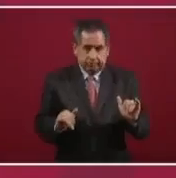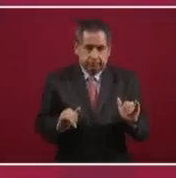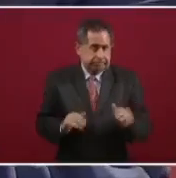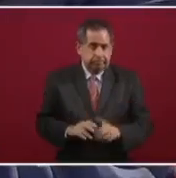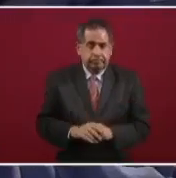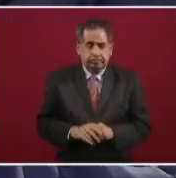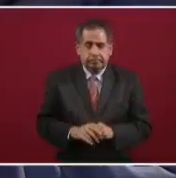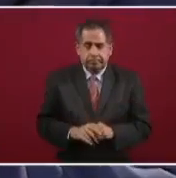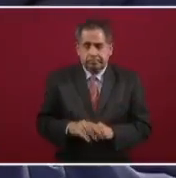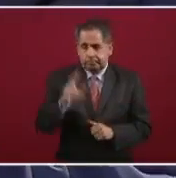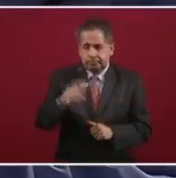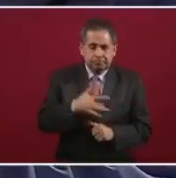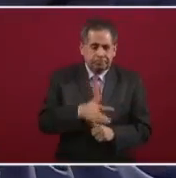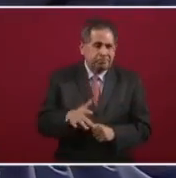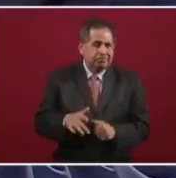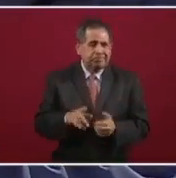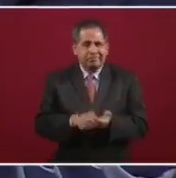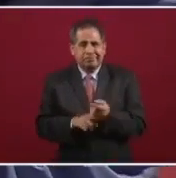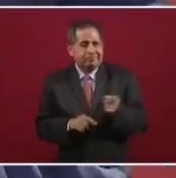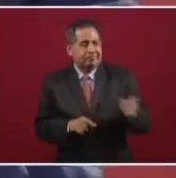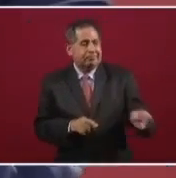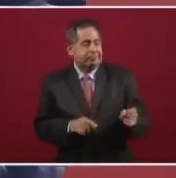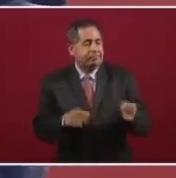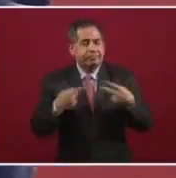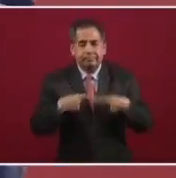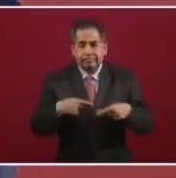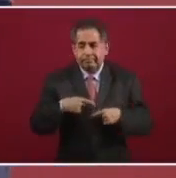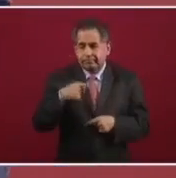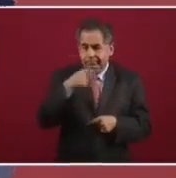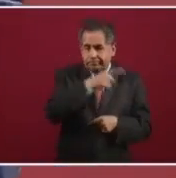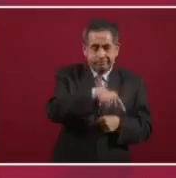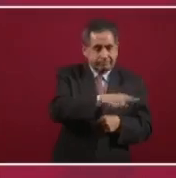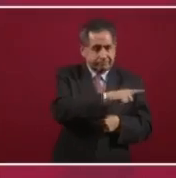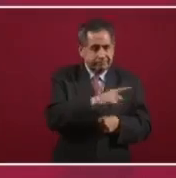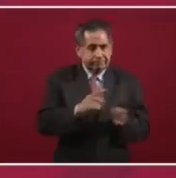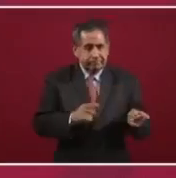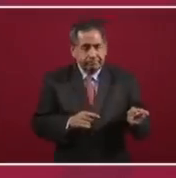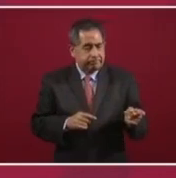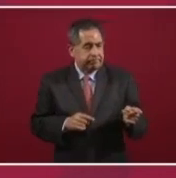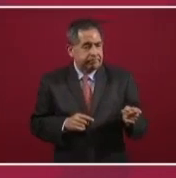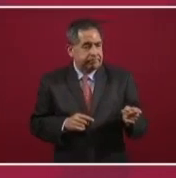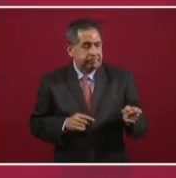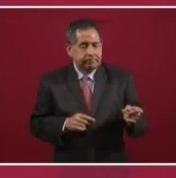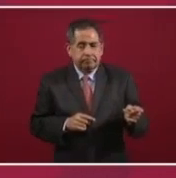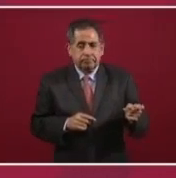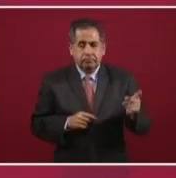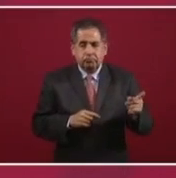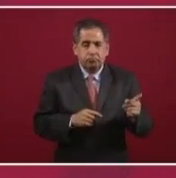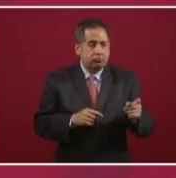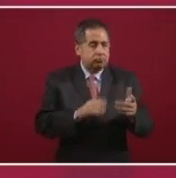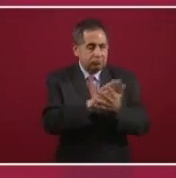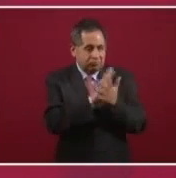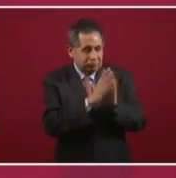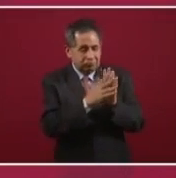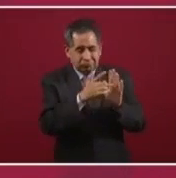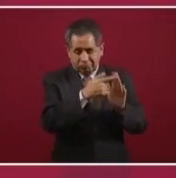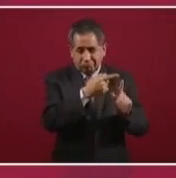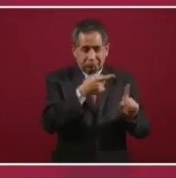Nos duele también la pérdida de la vida de un presunto